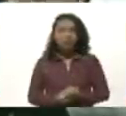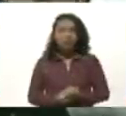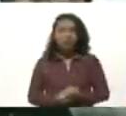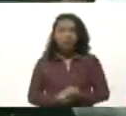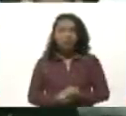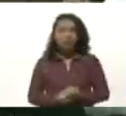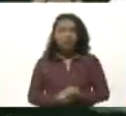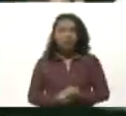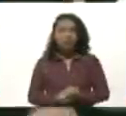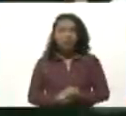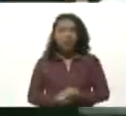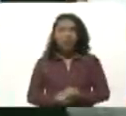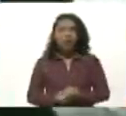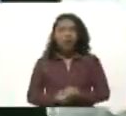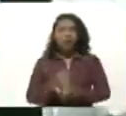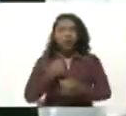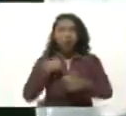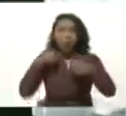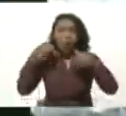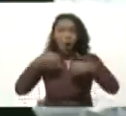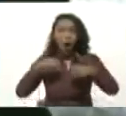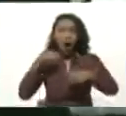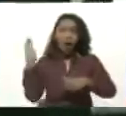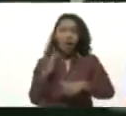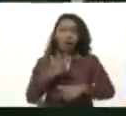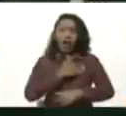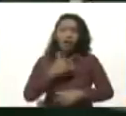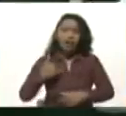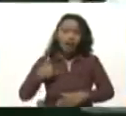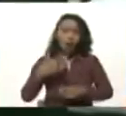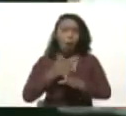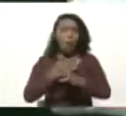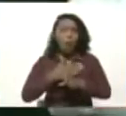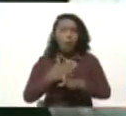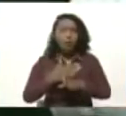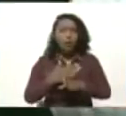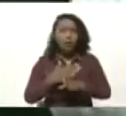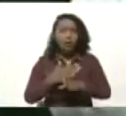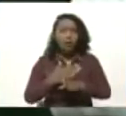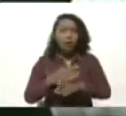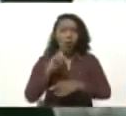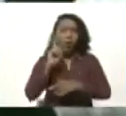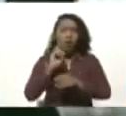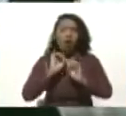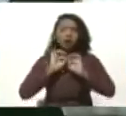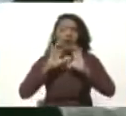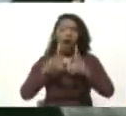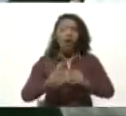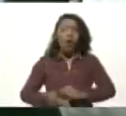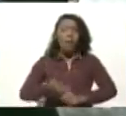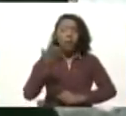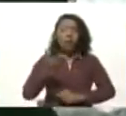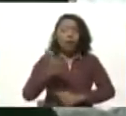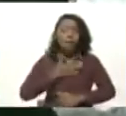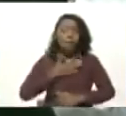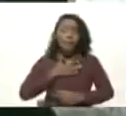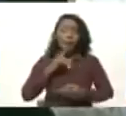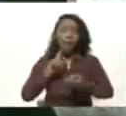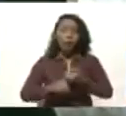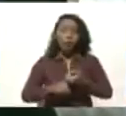Yo... Hoy vine porque quiero compartir una declaración muy importante de mi